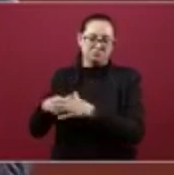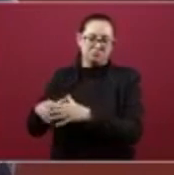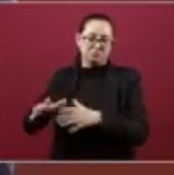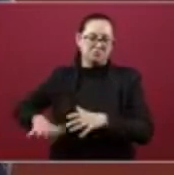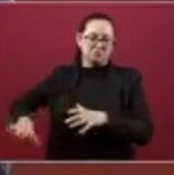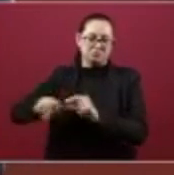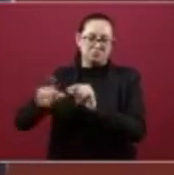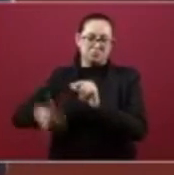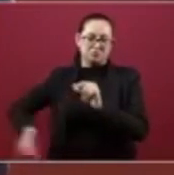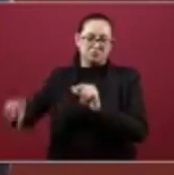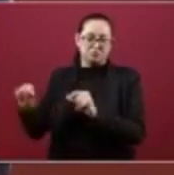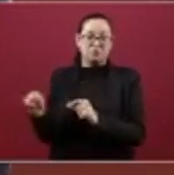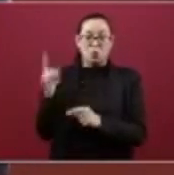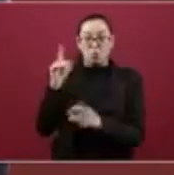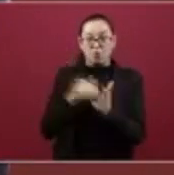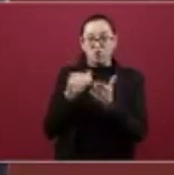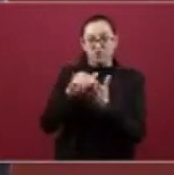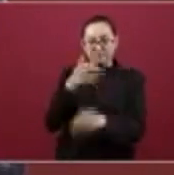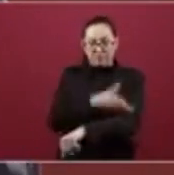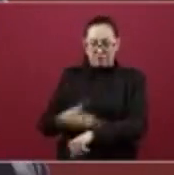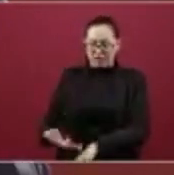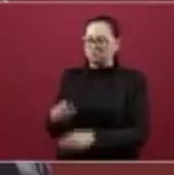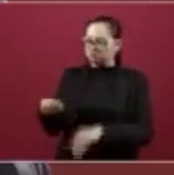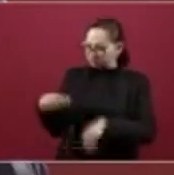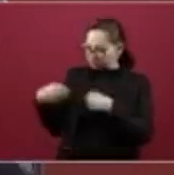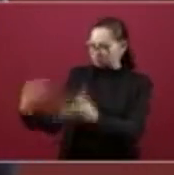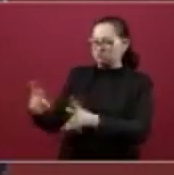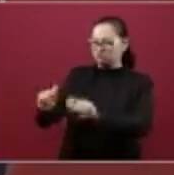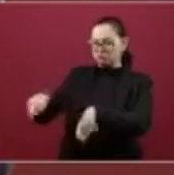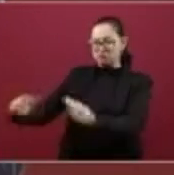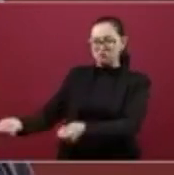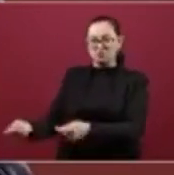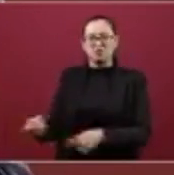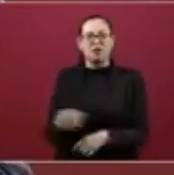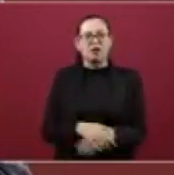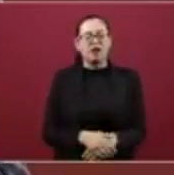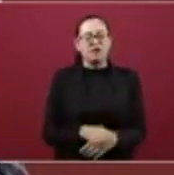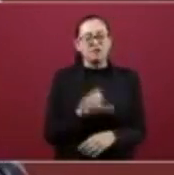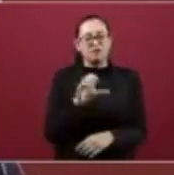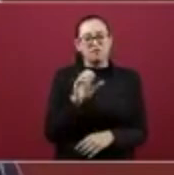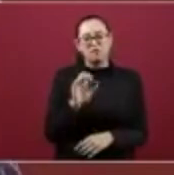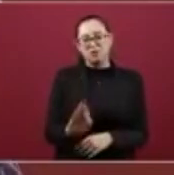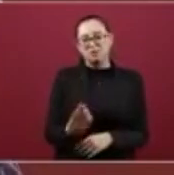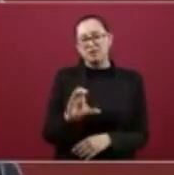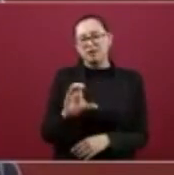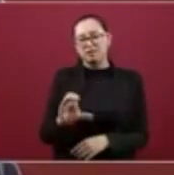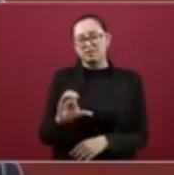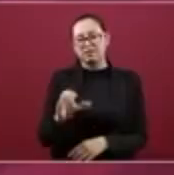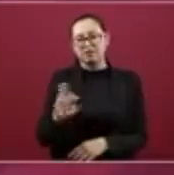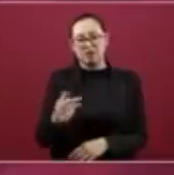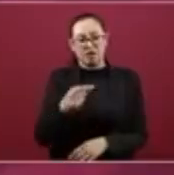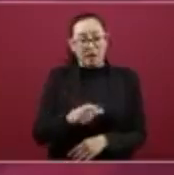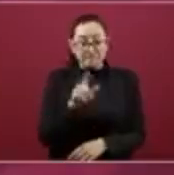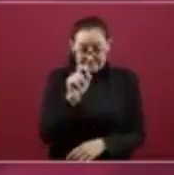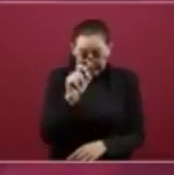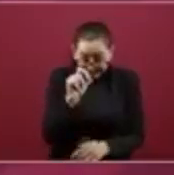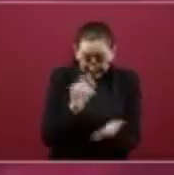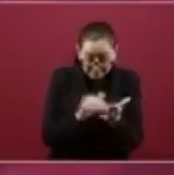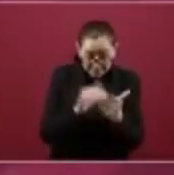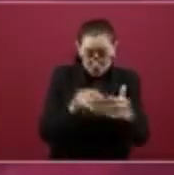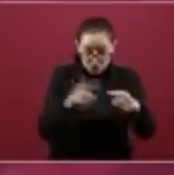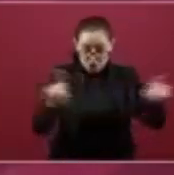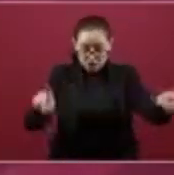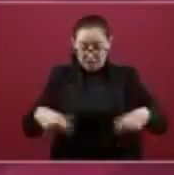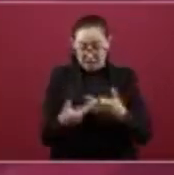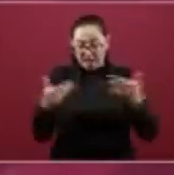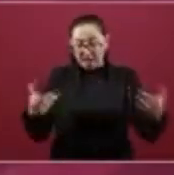a 1 millón de familias. Y Calderón entregó 20 millones de